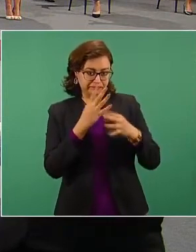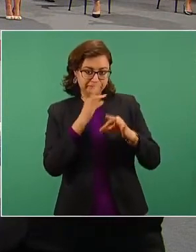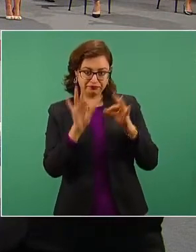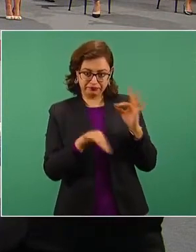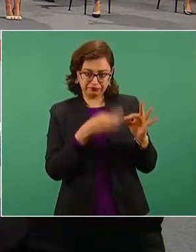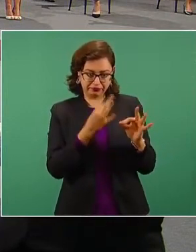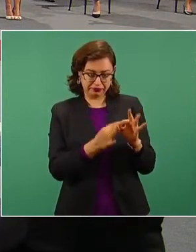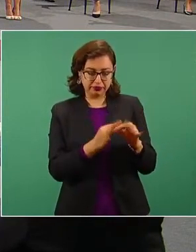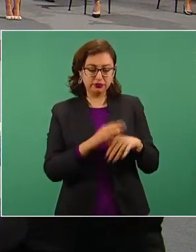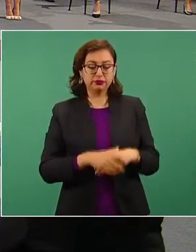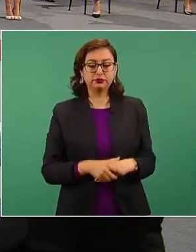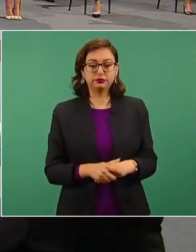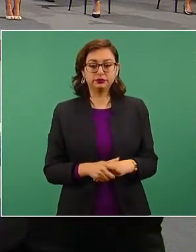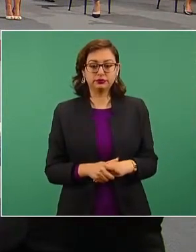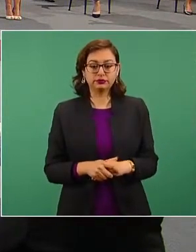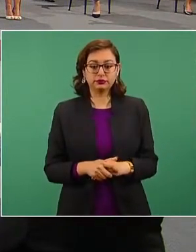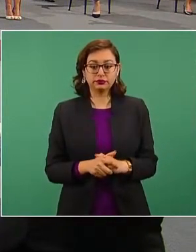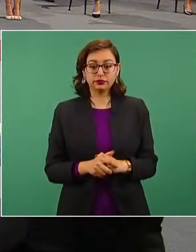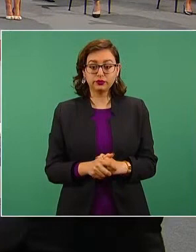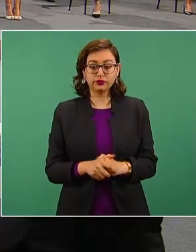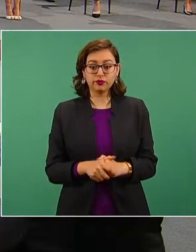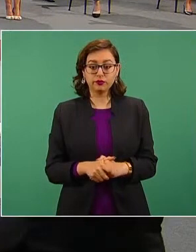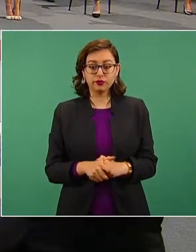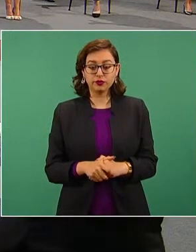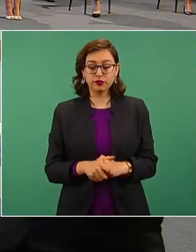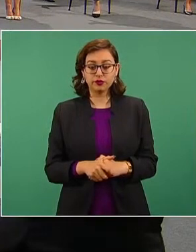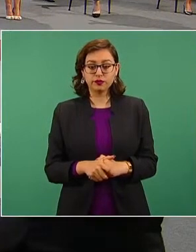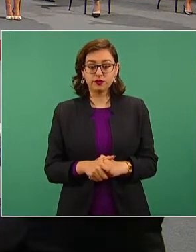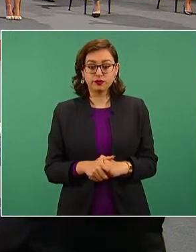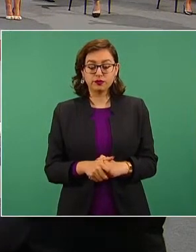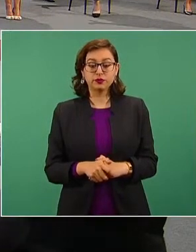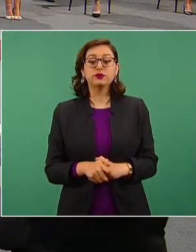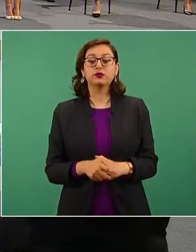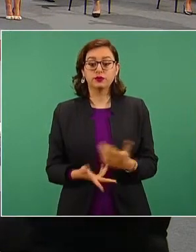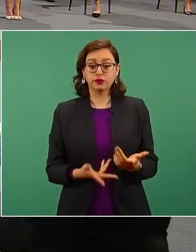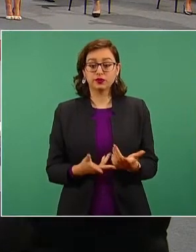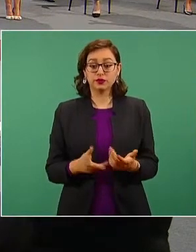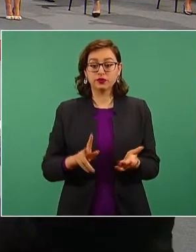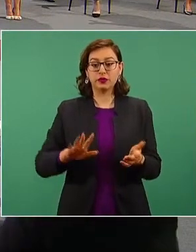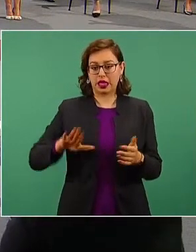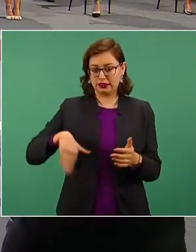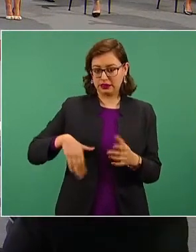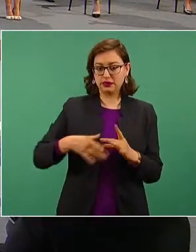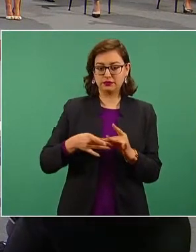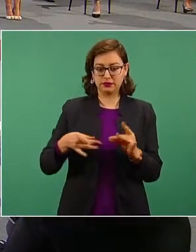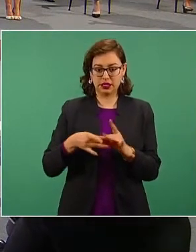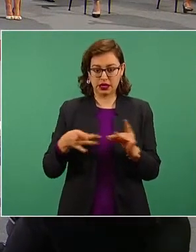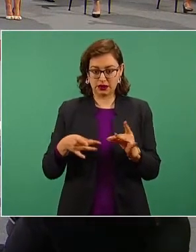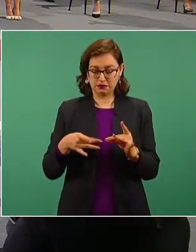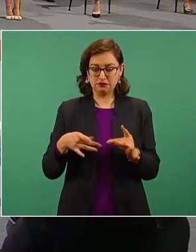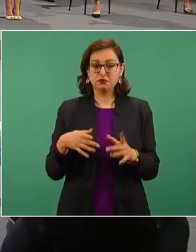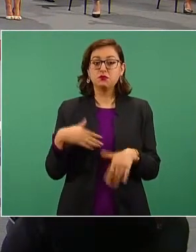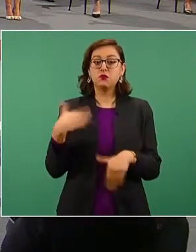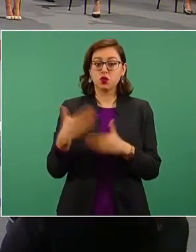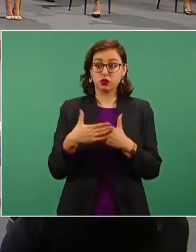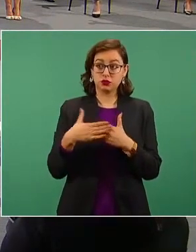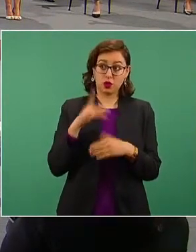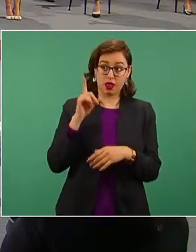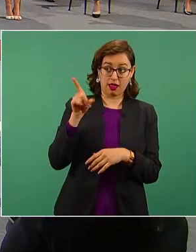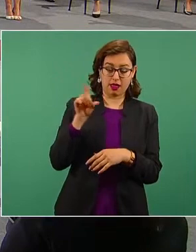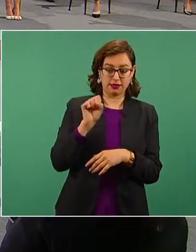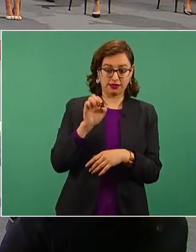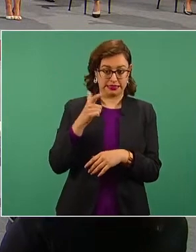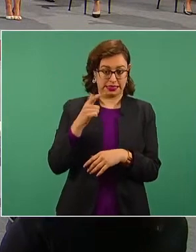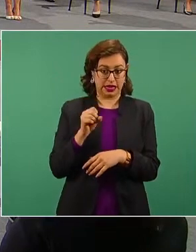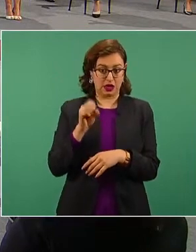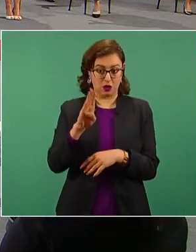Como ya se expresó, a las 12 del día, la Secretaría de Gobernación se va a llevar a cabo